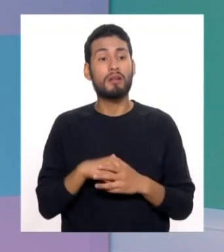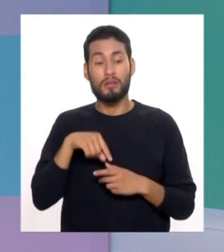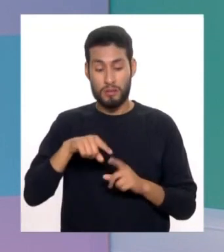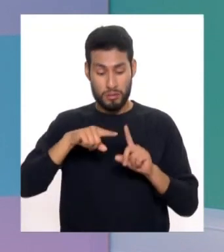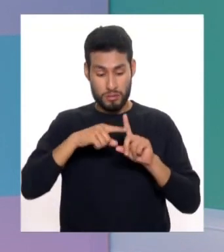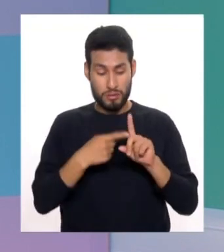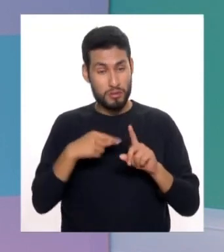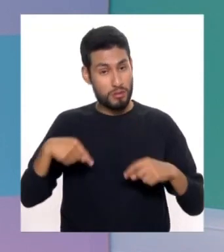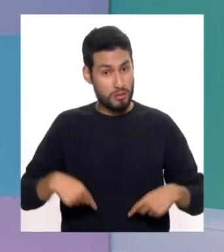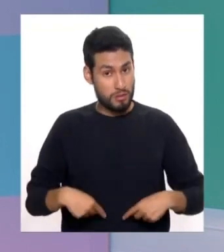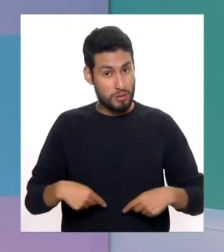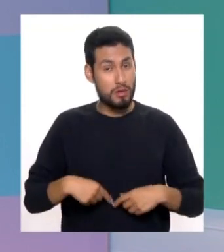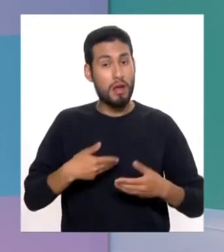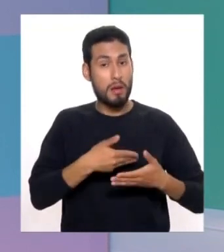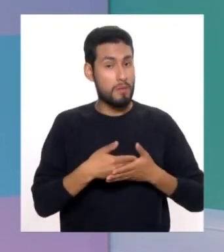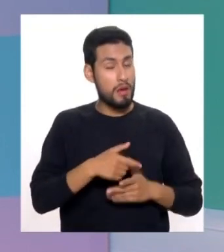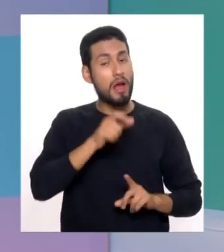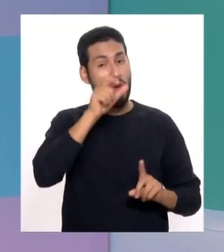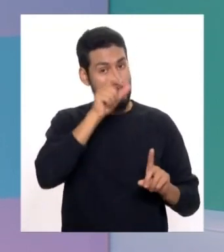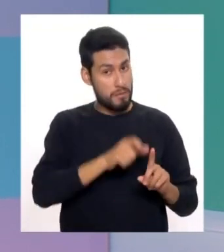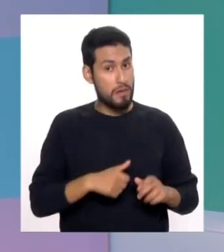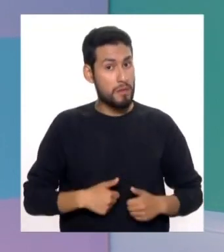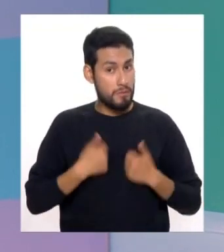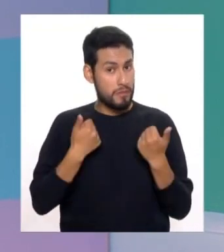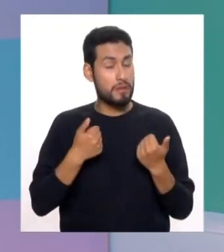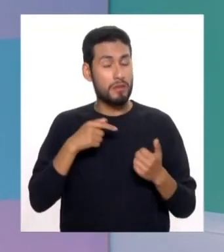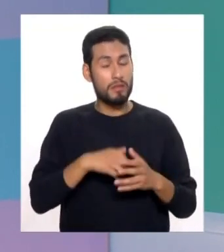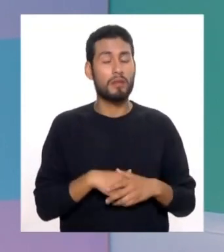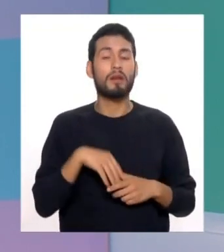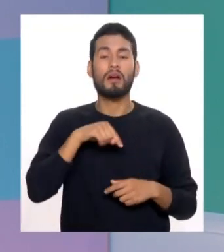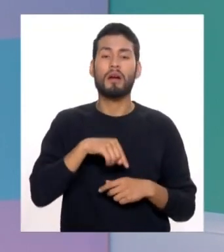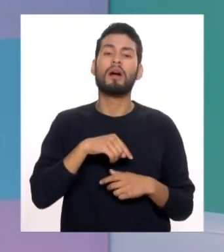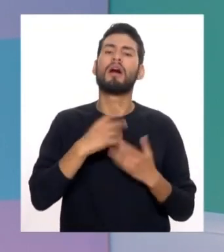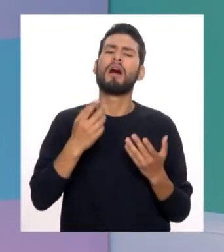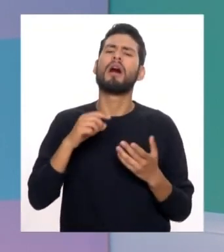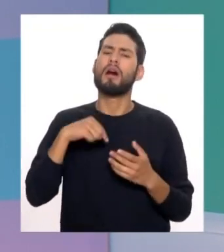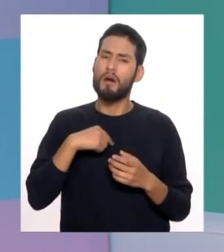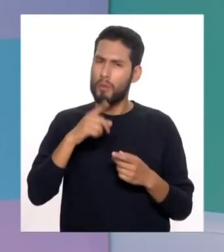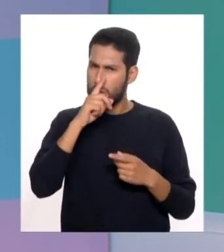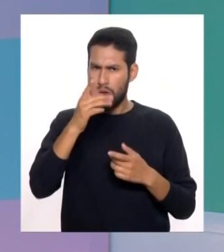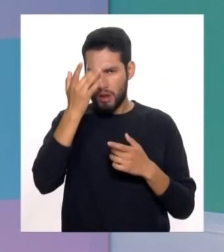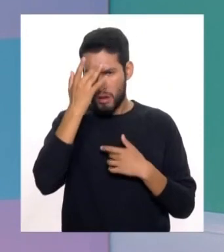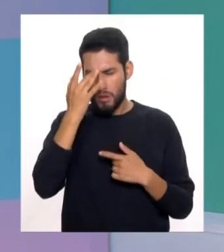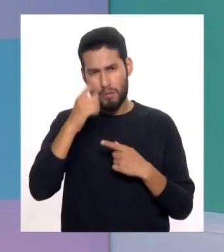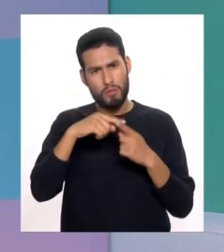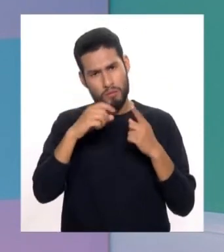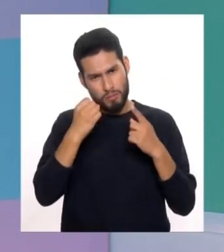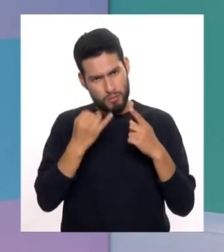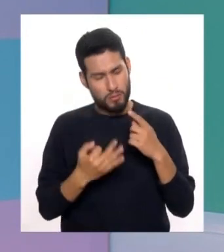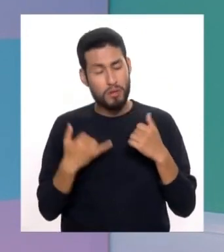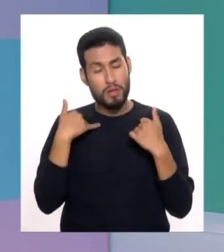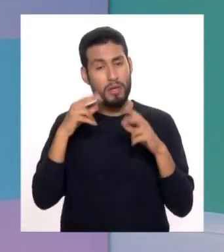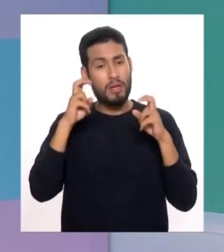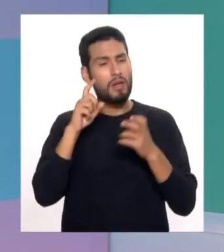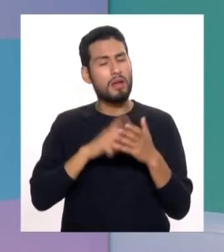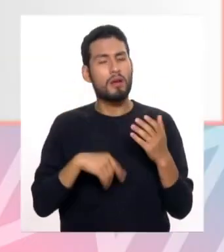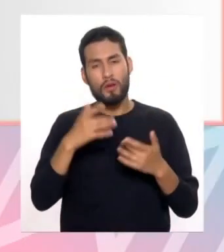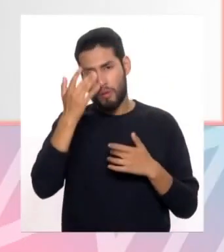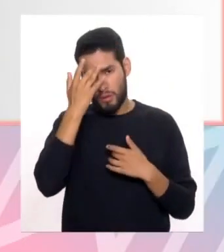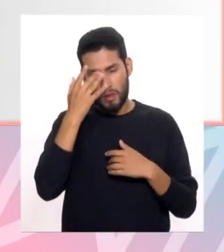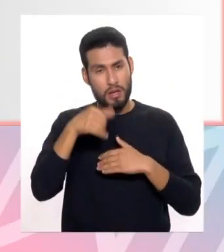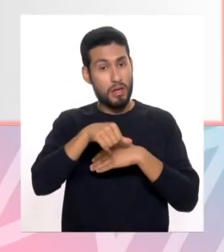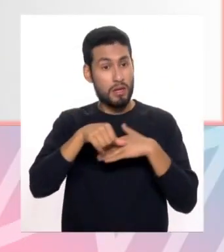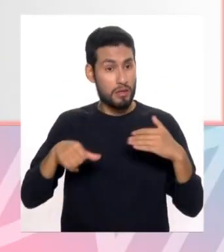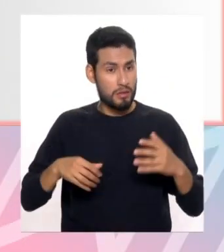dentro del vientre materno es un paciente. Entonces vayamos ahora a tratar sus enfermedades, especialmente, y el tema de este caso, las patologías